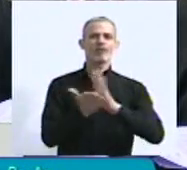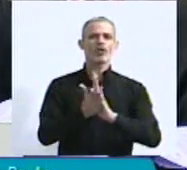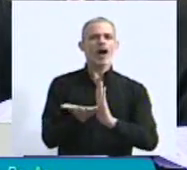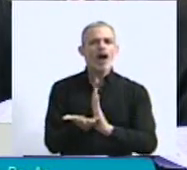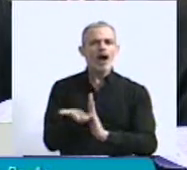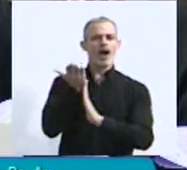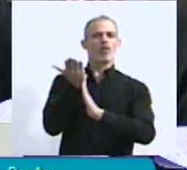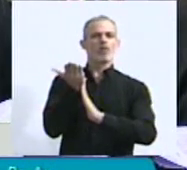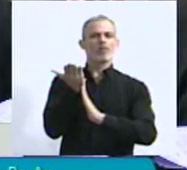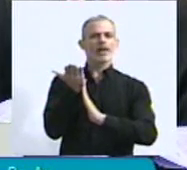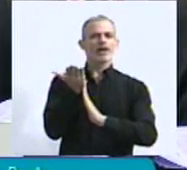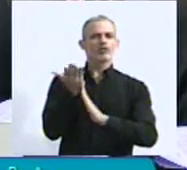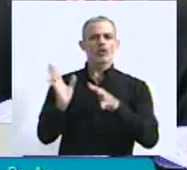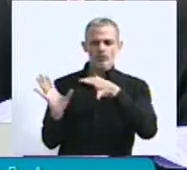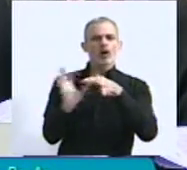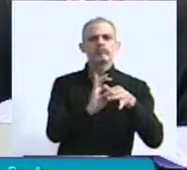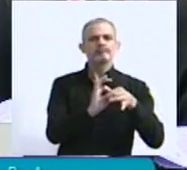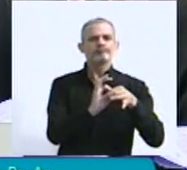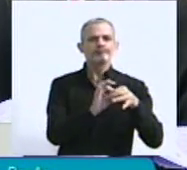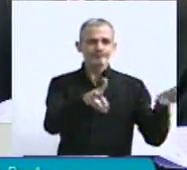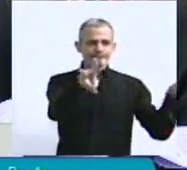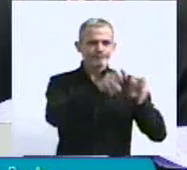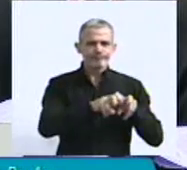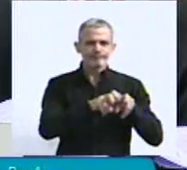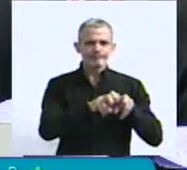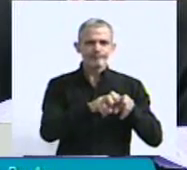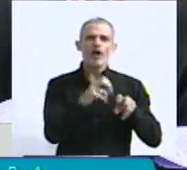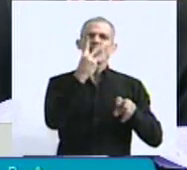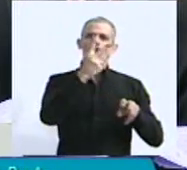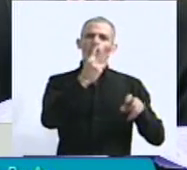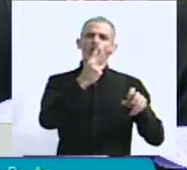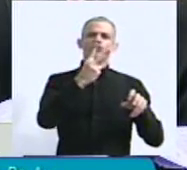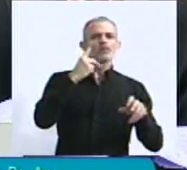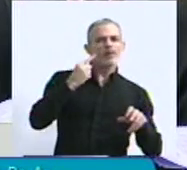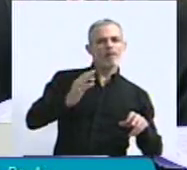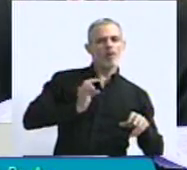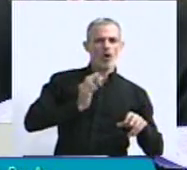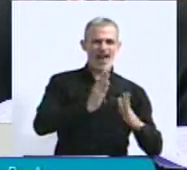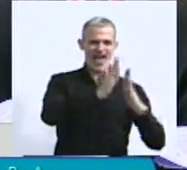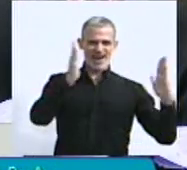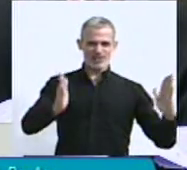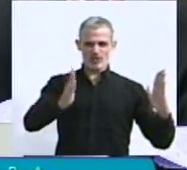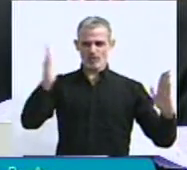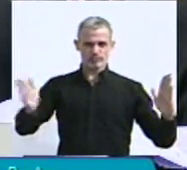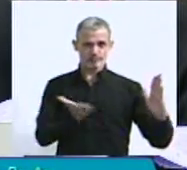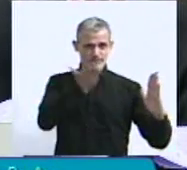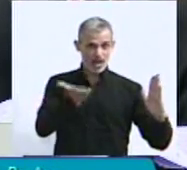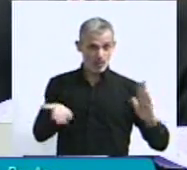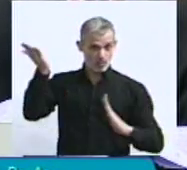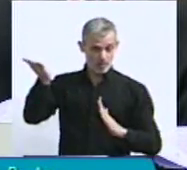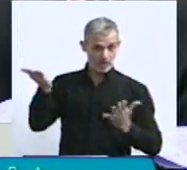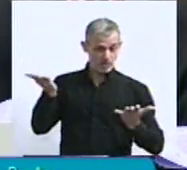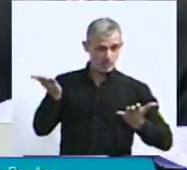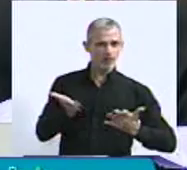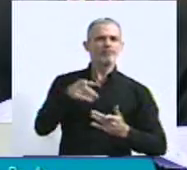movilidad atado al proceso de recaudación de 2 veces por año. Este es el primer